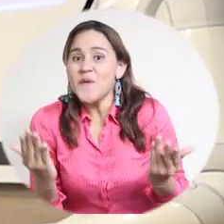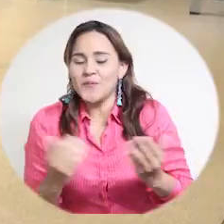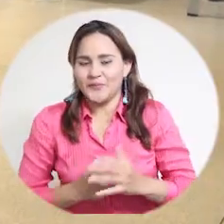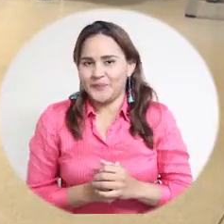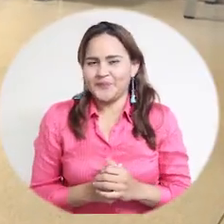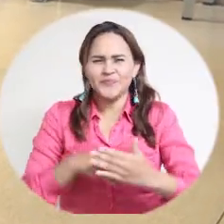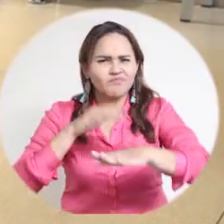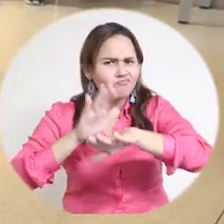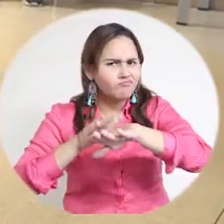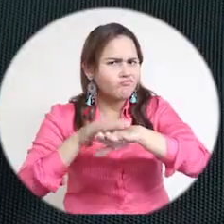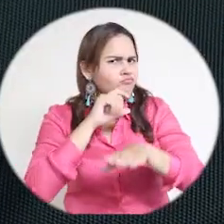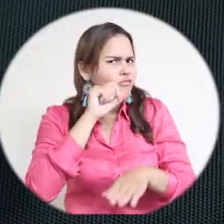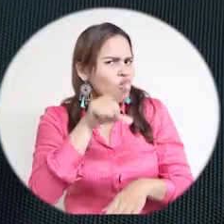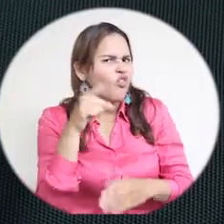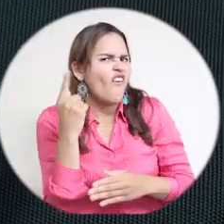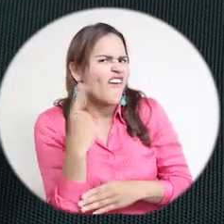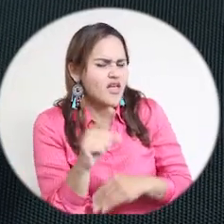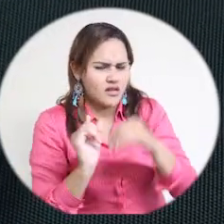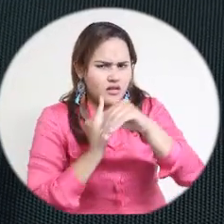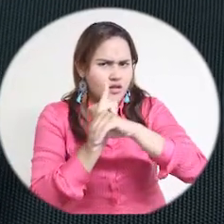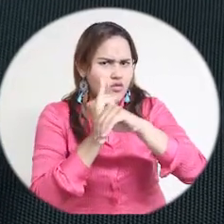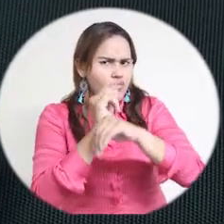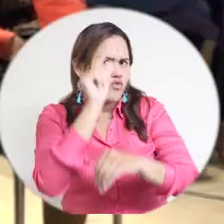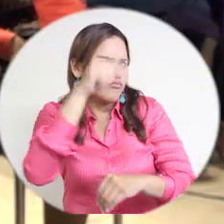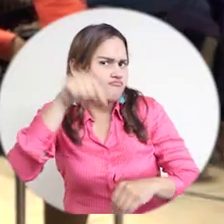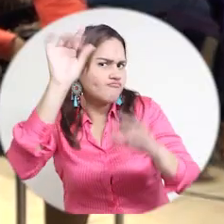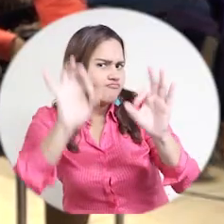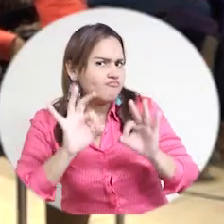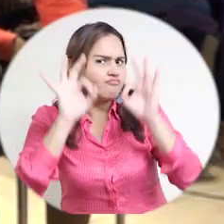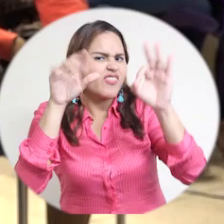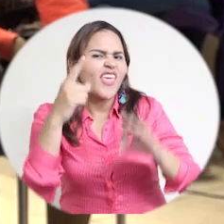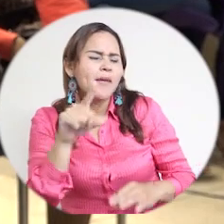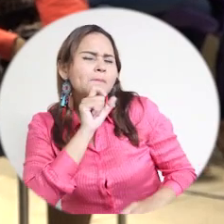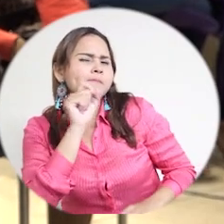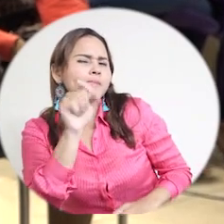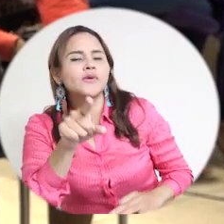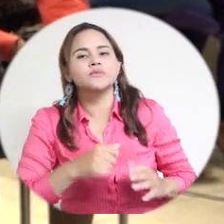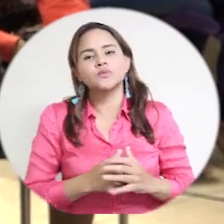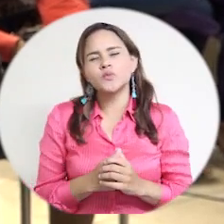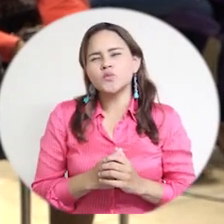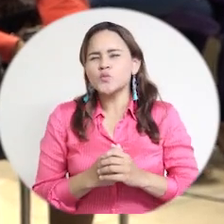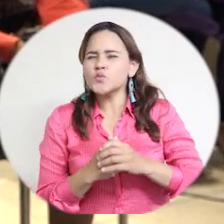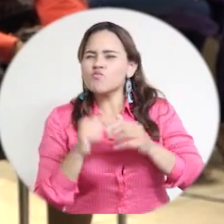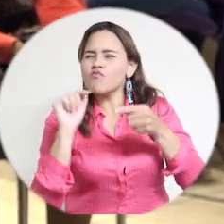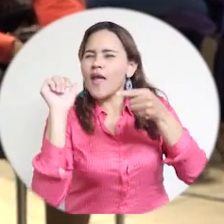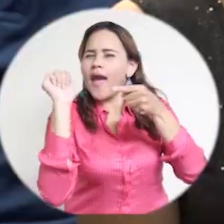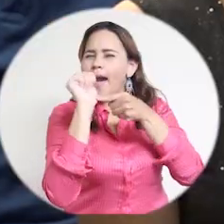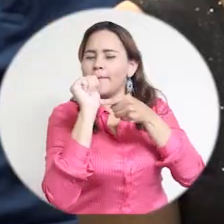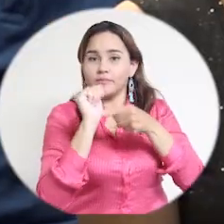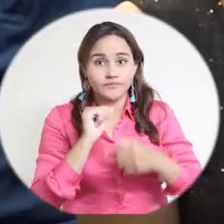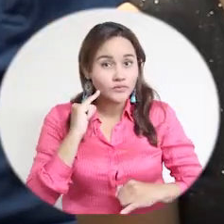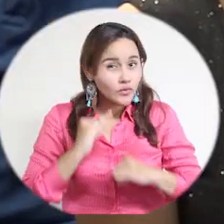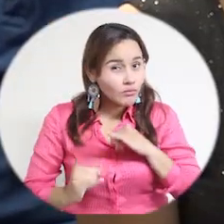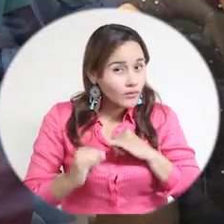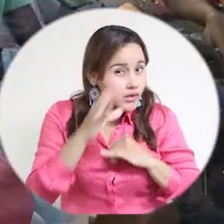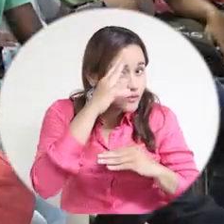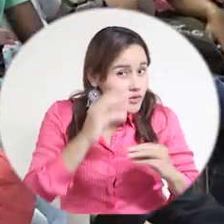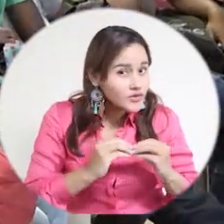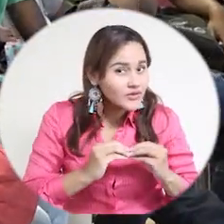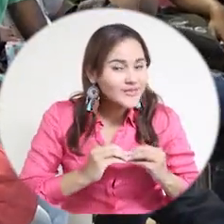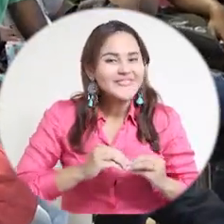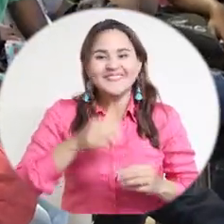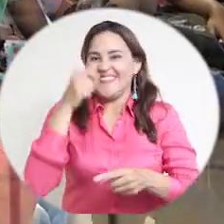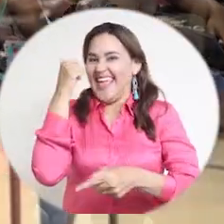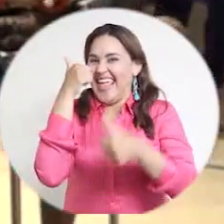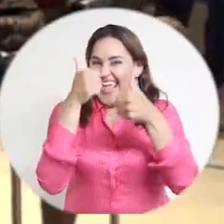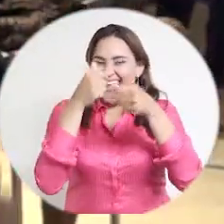¿Qué es la acreditación institucional? Elijo la opción A. Muy bien. ¿Última palabra?